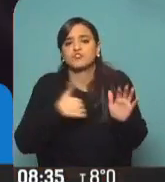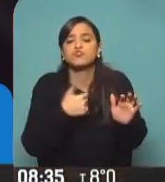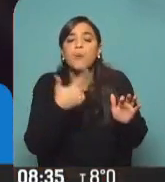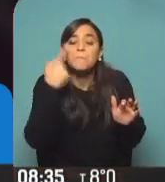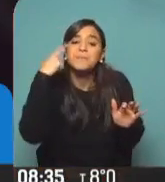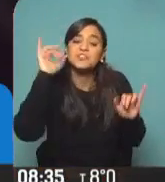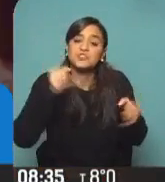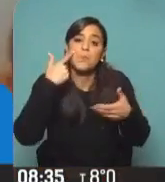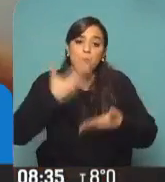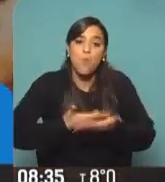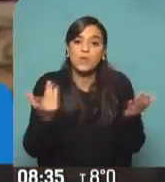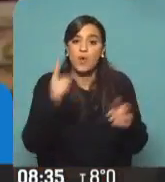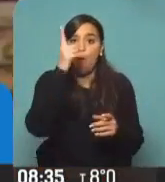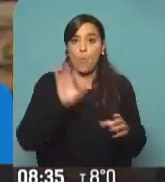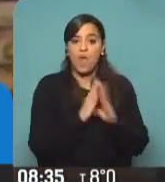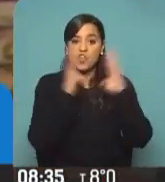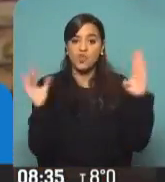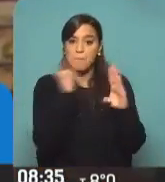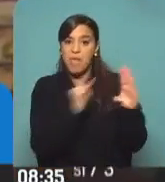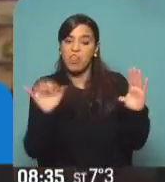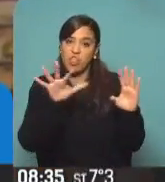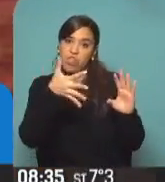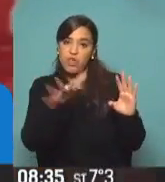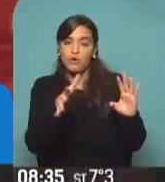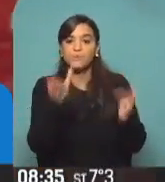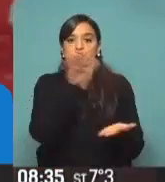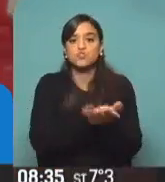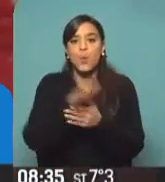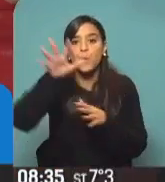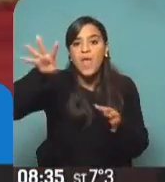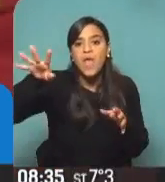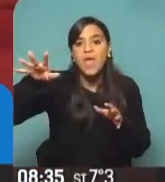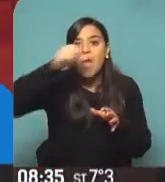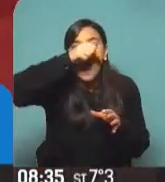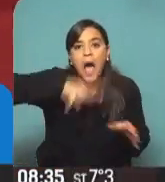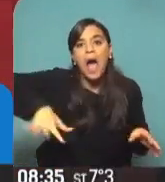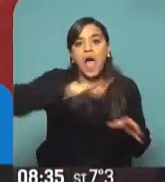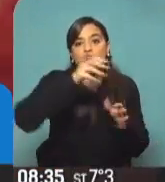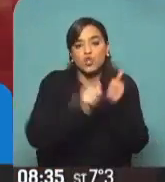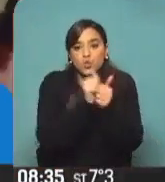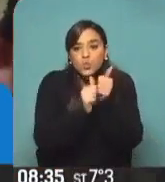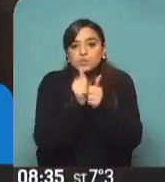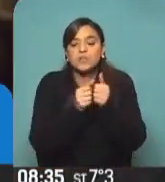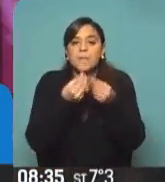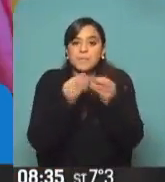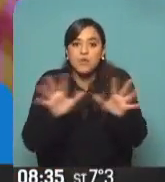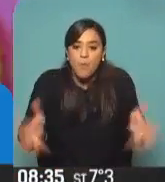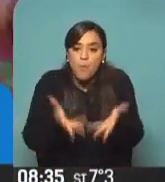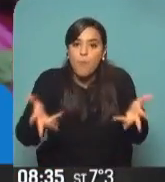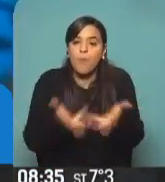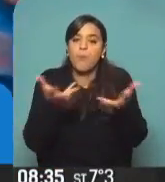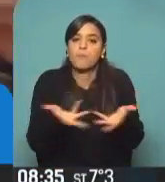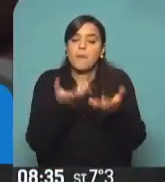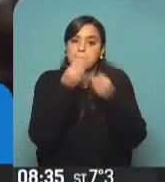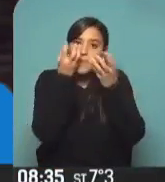se está mostrando el que de hace más de un año y medio te diría todo lo que tiene a ver con la agroindustria en la provincia de buenos aires ha comenzado un periodo de recuperación